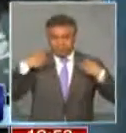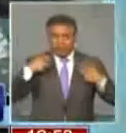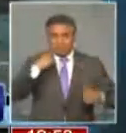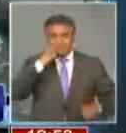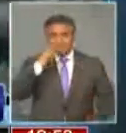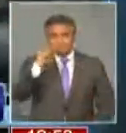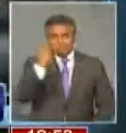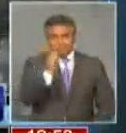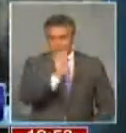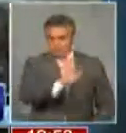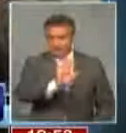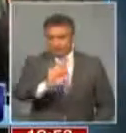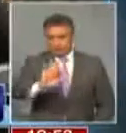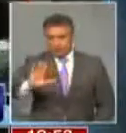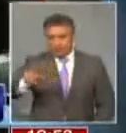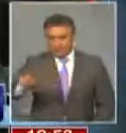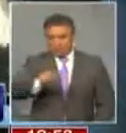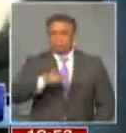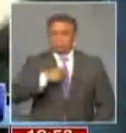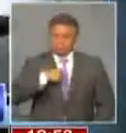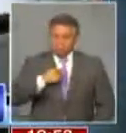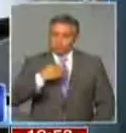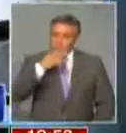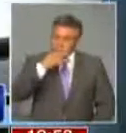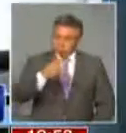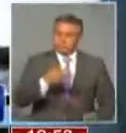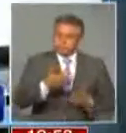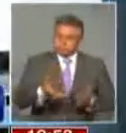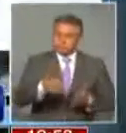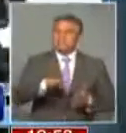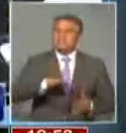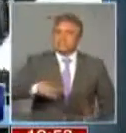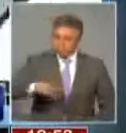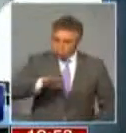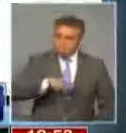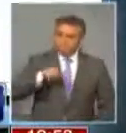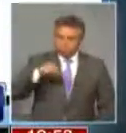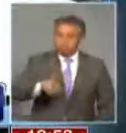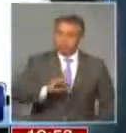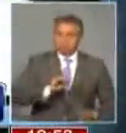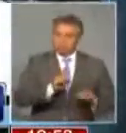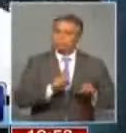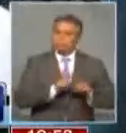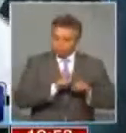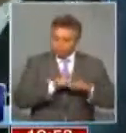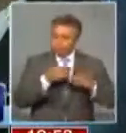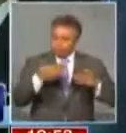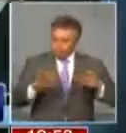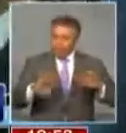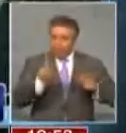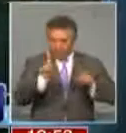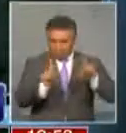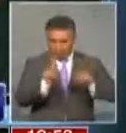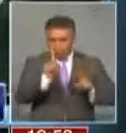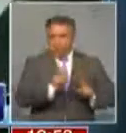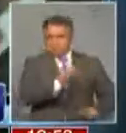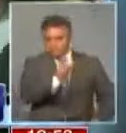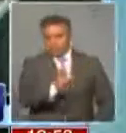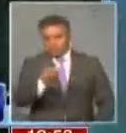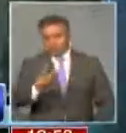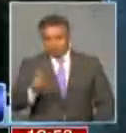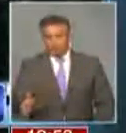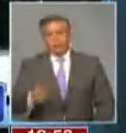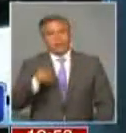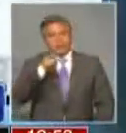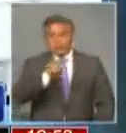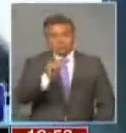personales, a lo mejor aquí nosotros podemos decir, mira, aquí hubo una situación irregular de algunas personas, pero eso